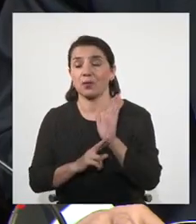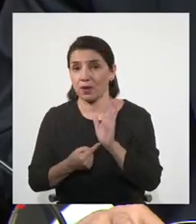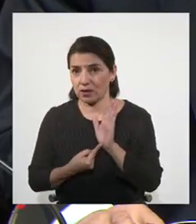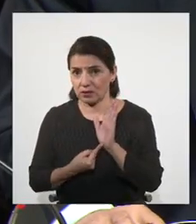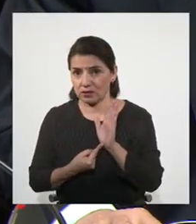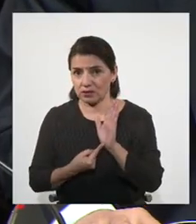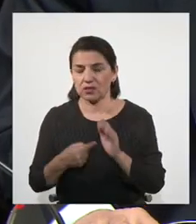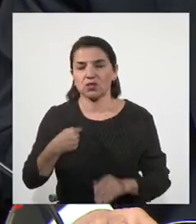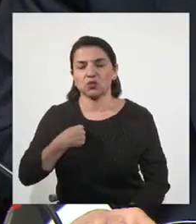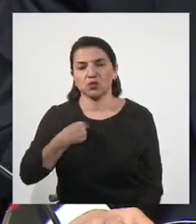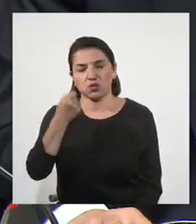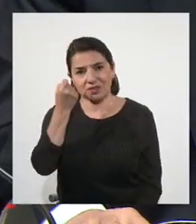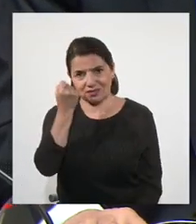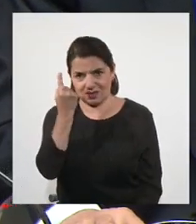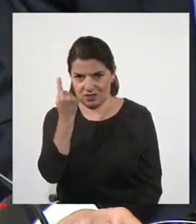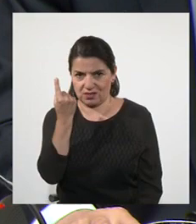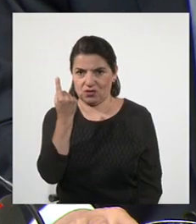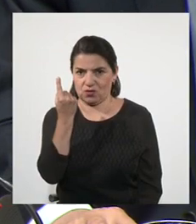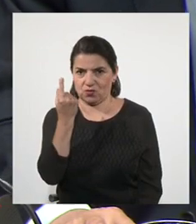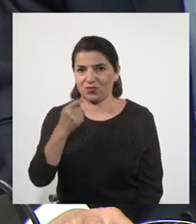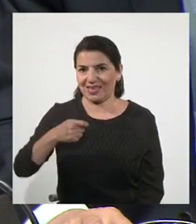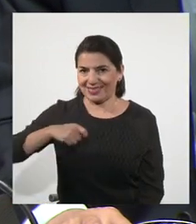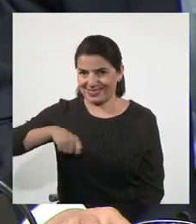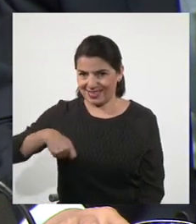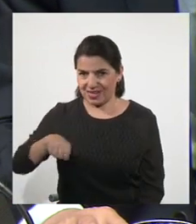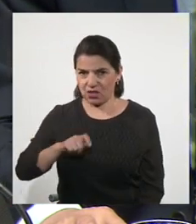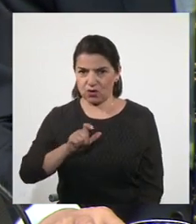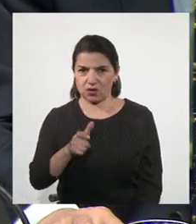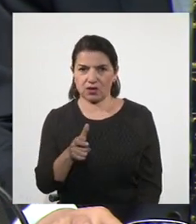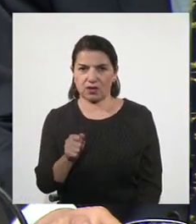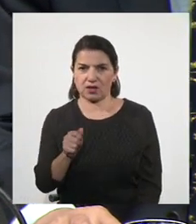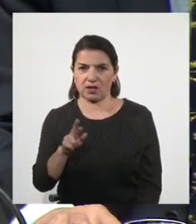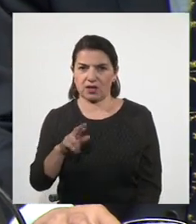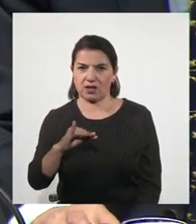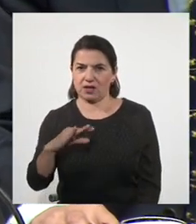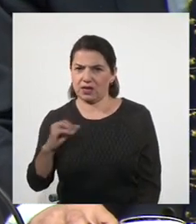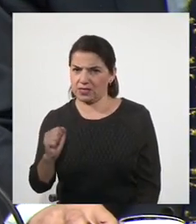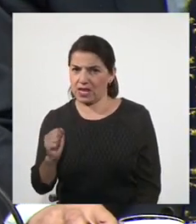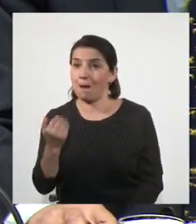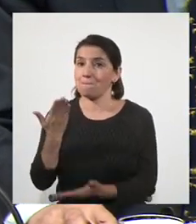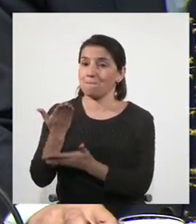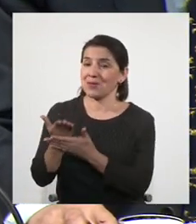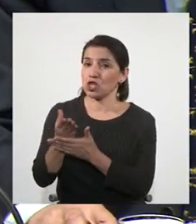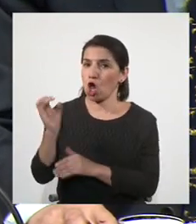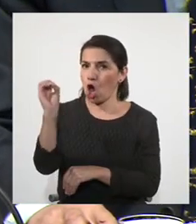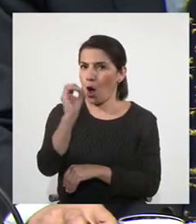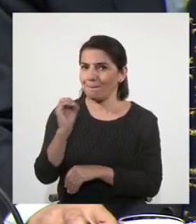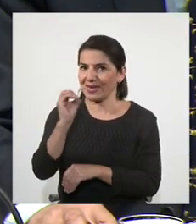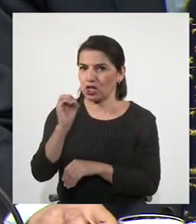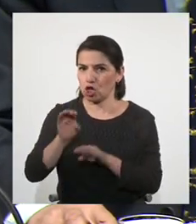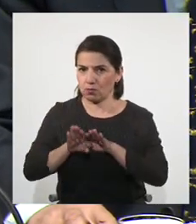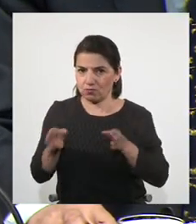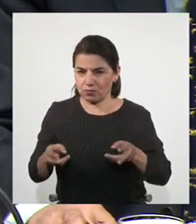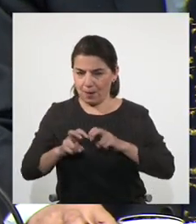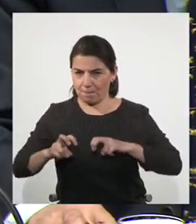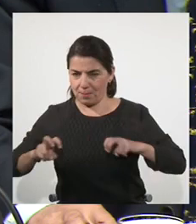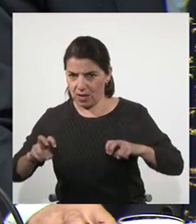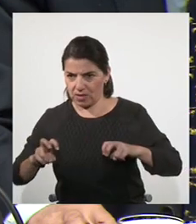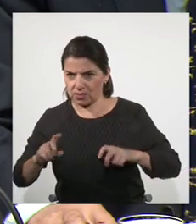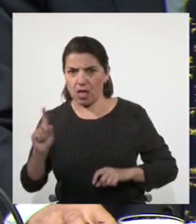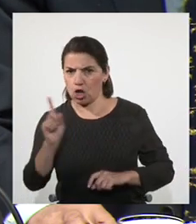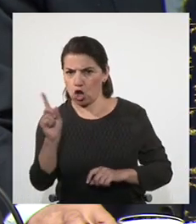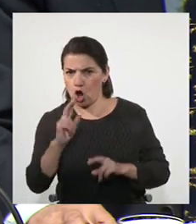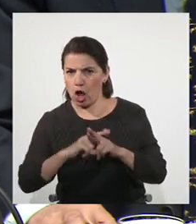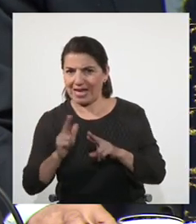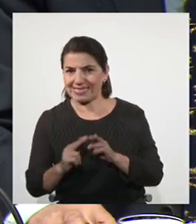Yo entiendo que el senador García pidió la opinión de la mesa, no que se dejara